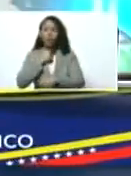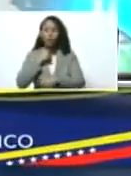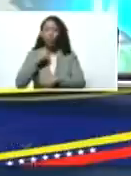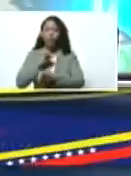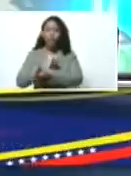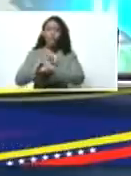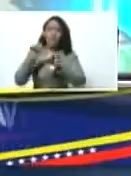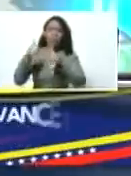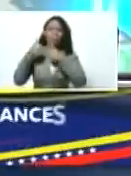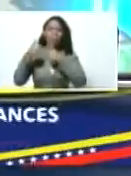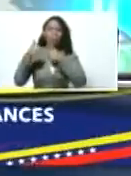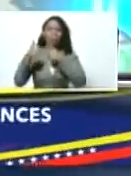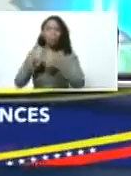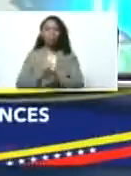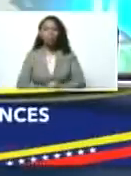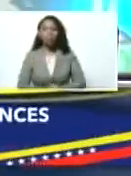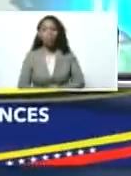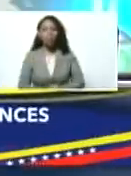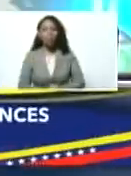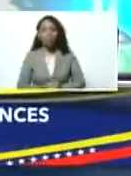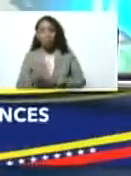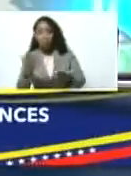final. ¿Ah?